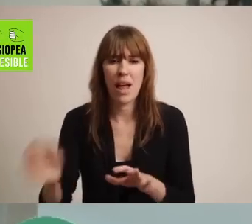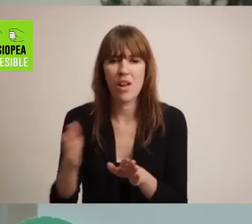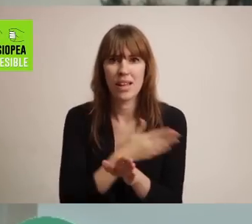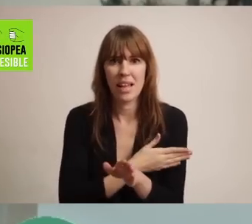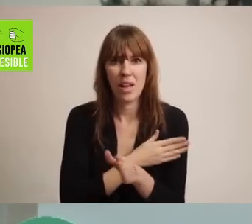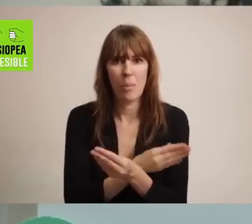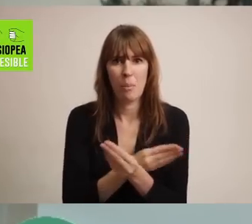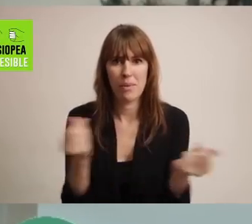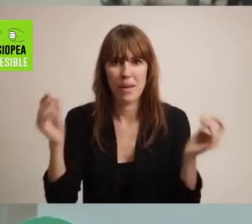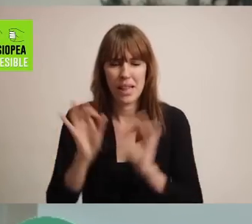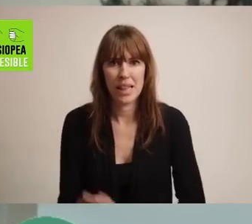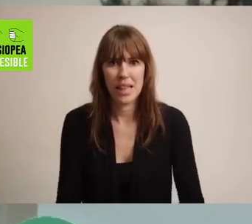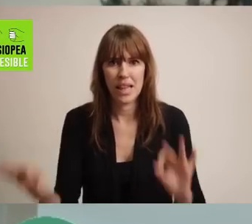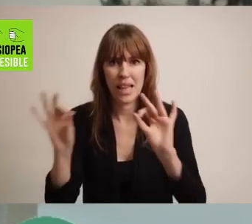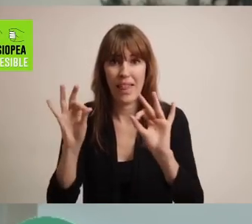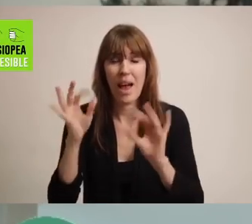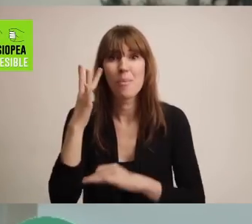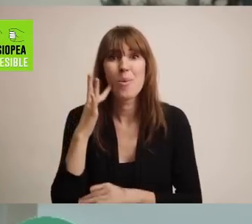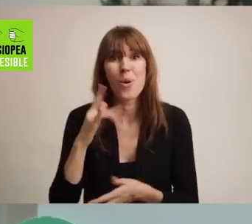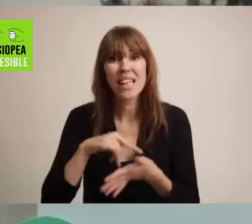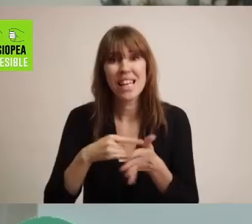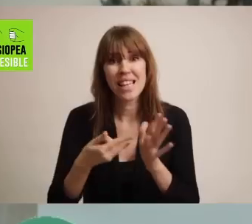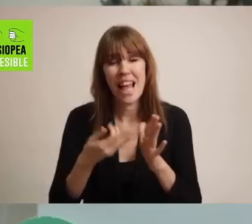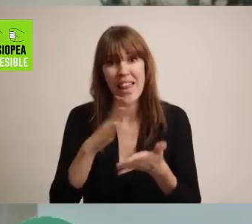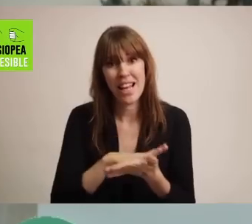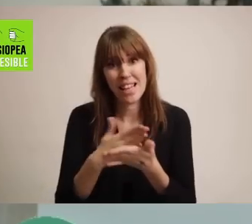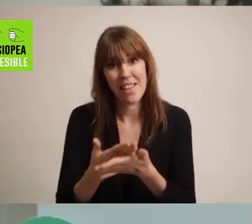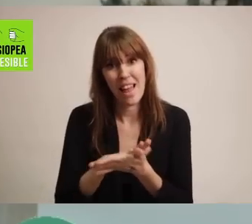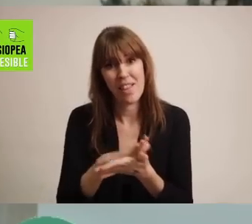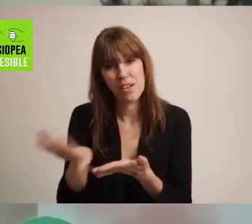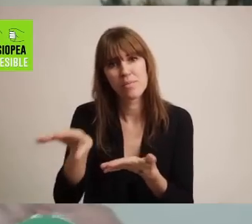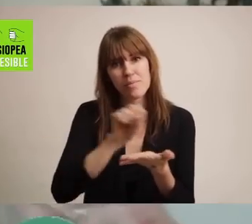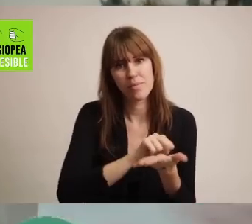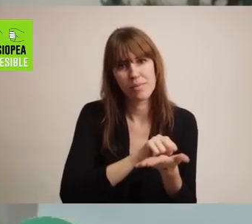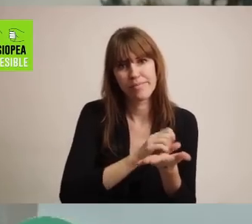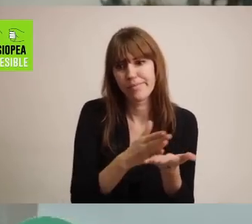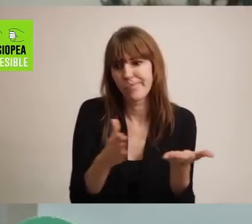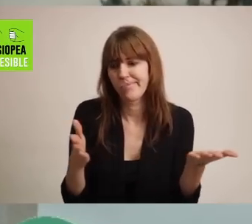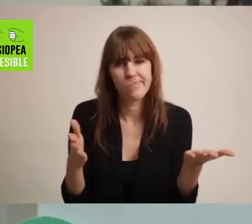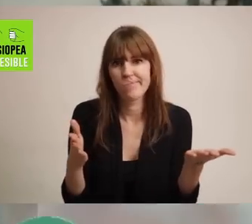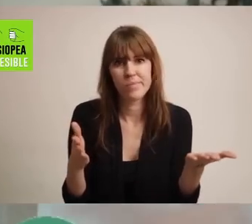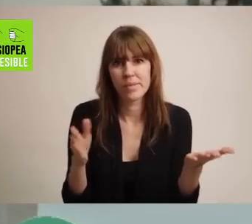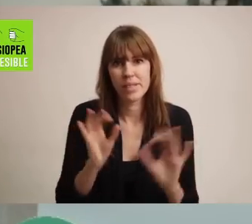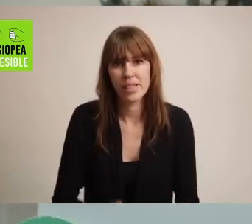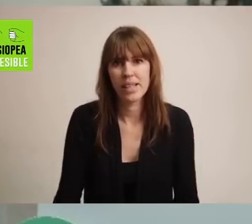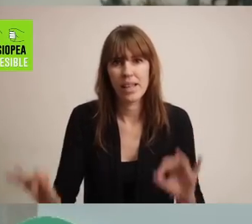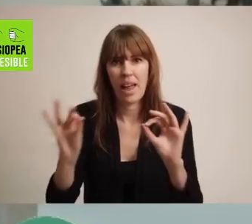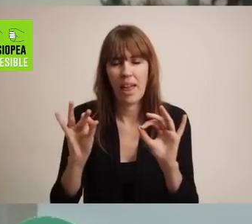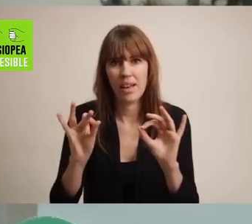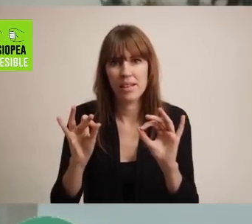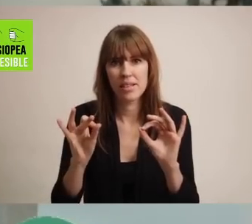persona. Solamente cogieron la pura técnica de la canalización de energía y el resto se olvidó. Claro, había que